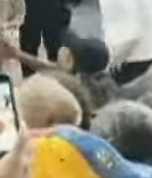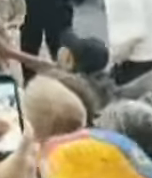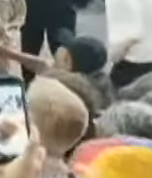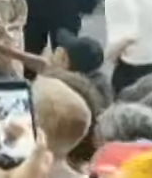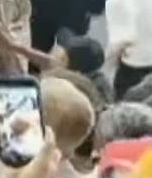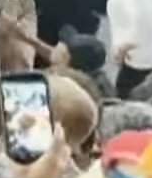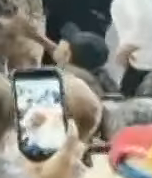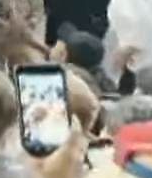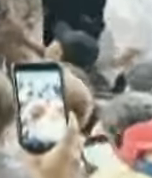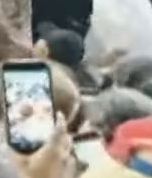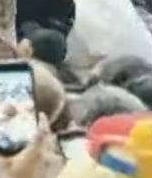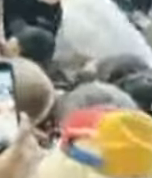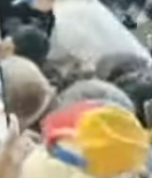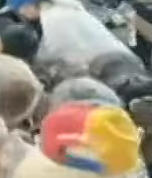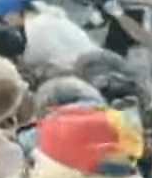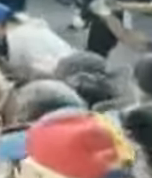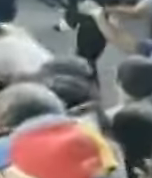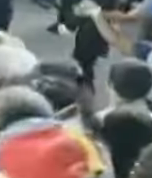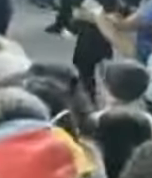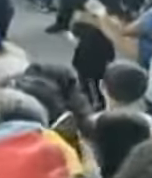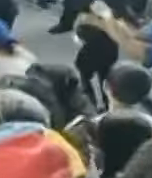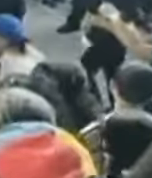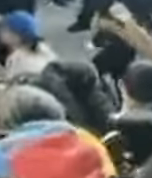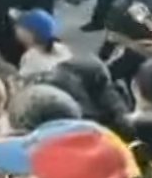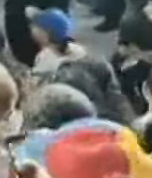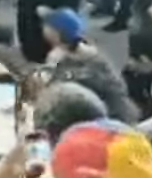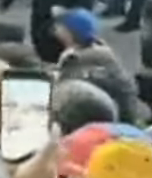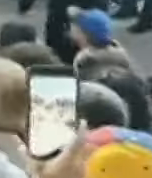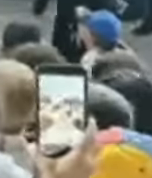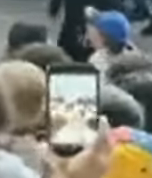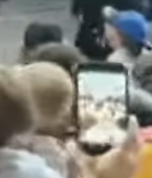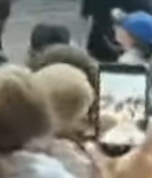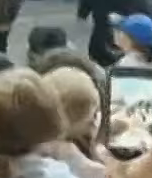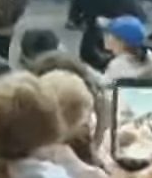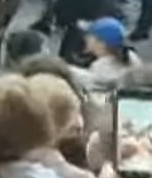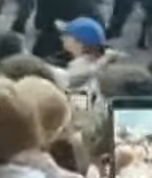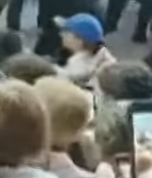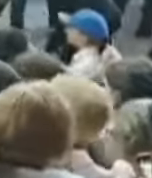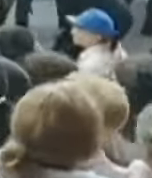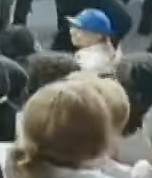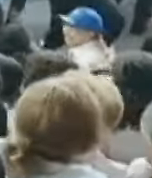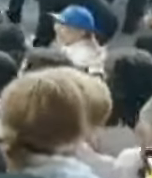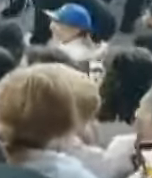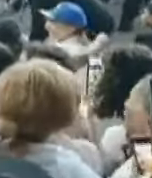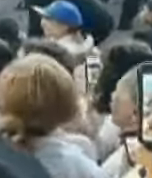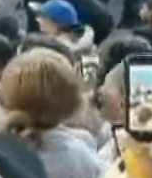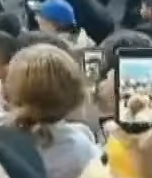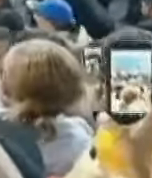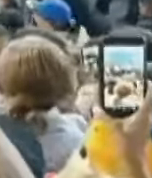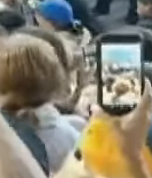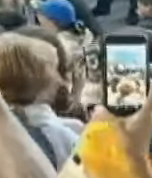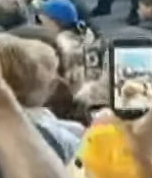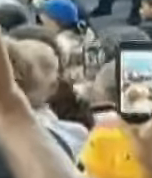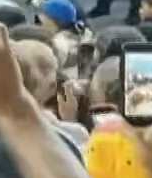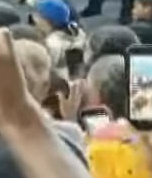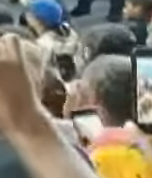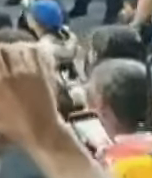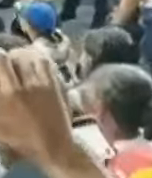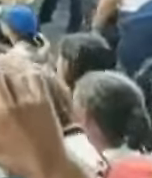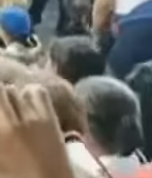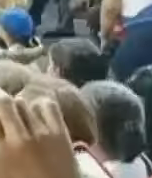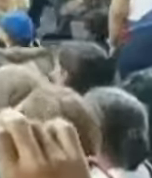esta unidad educativa nacional que lleva por nombre Luis Beltrán Prieto